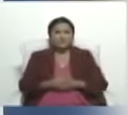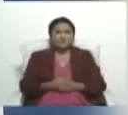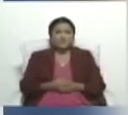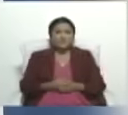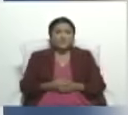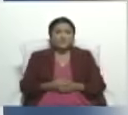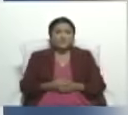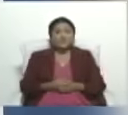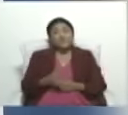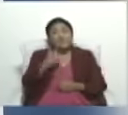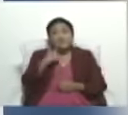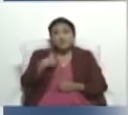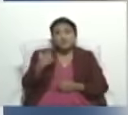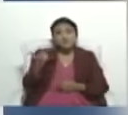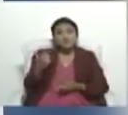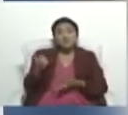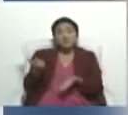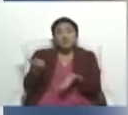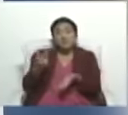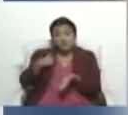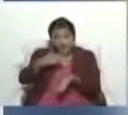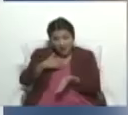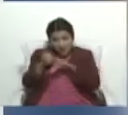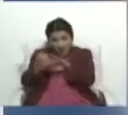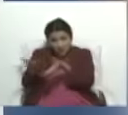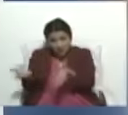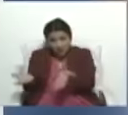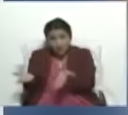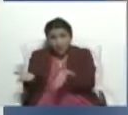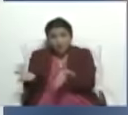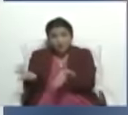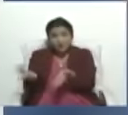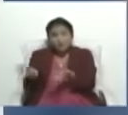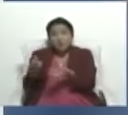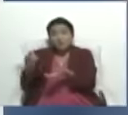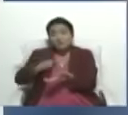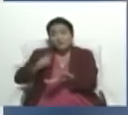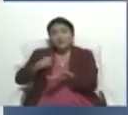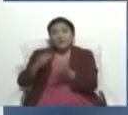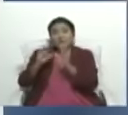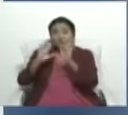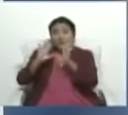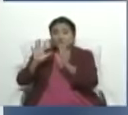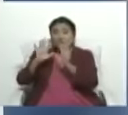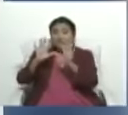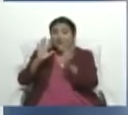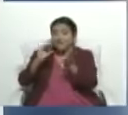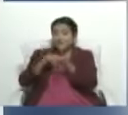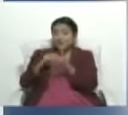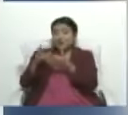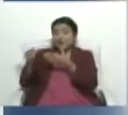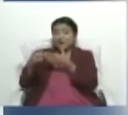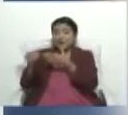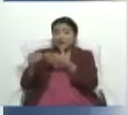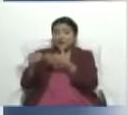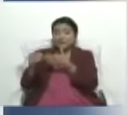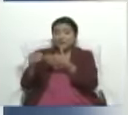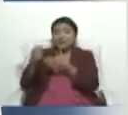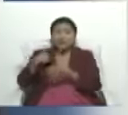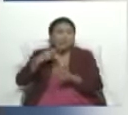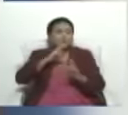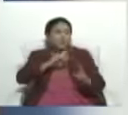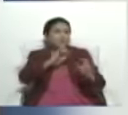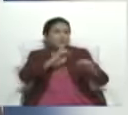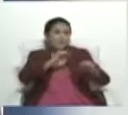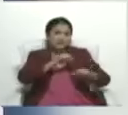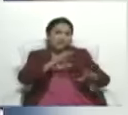y me dicen si quieren que colaboren conmigo con la escena, que va a tener un costo de $10,000. Yo accedo, evidentemente,